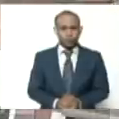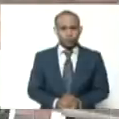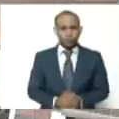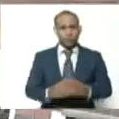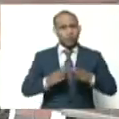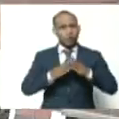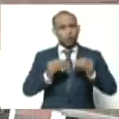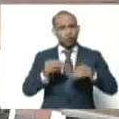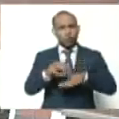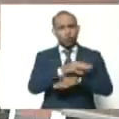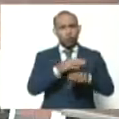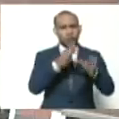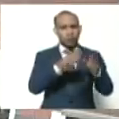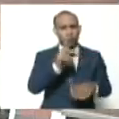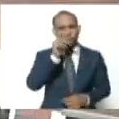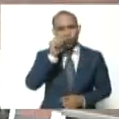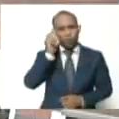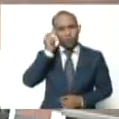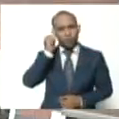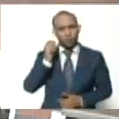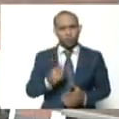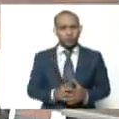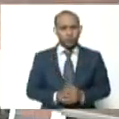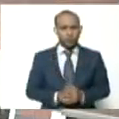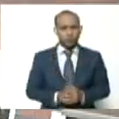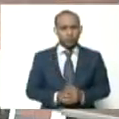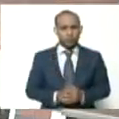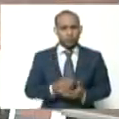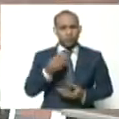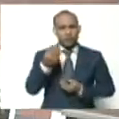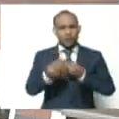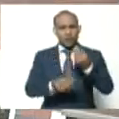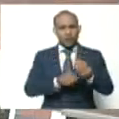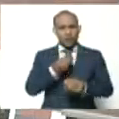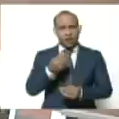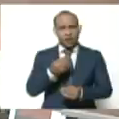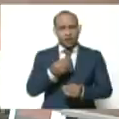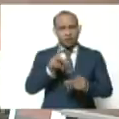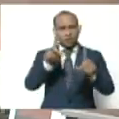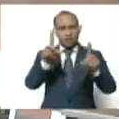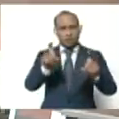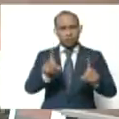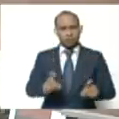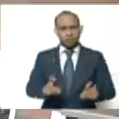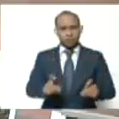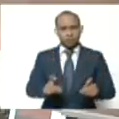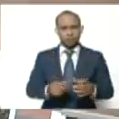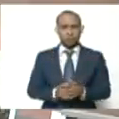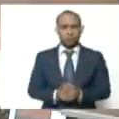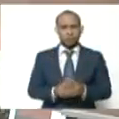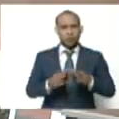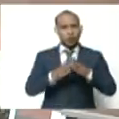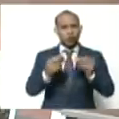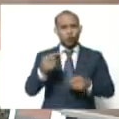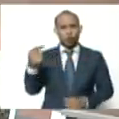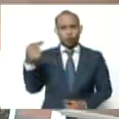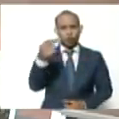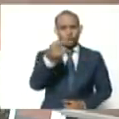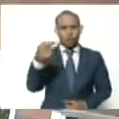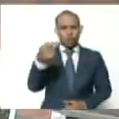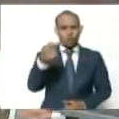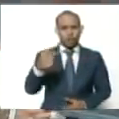Todos los ministros y ministras se le hizo el PCR. Todos salieron